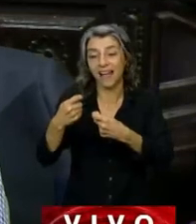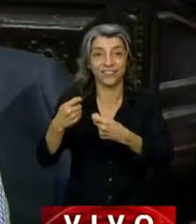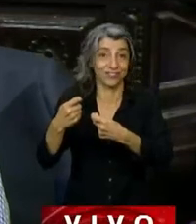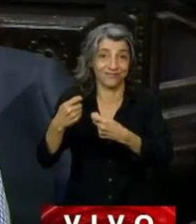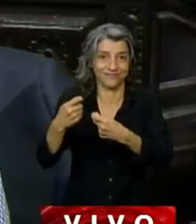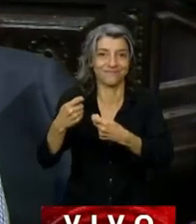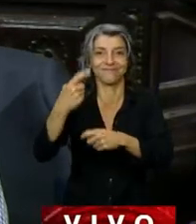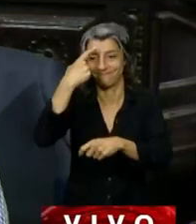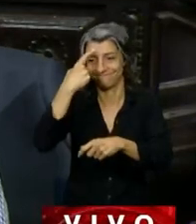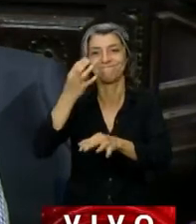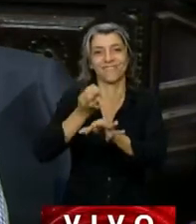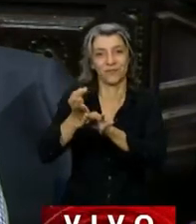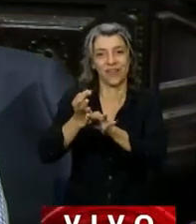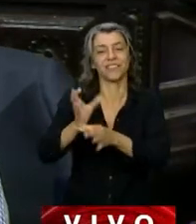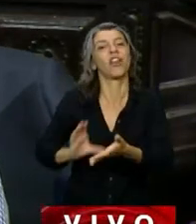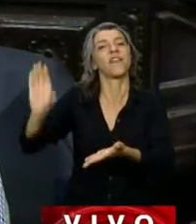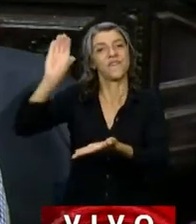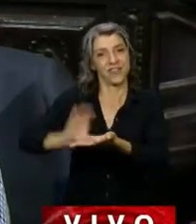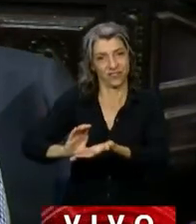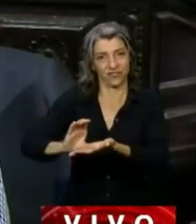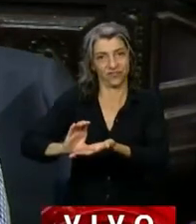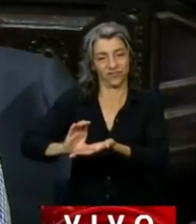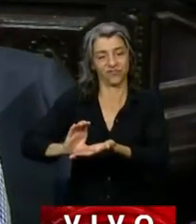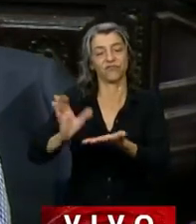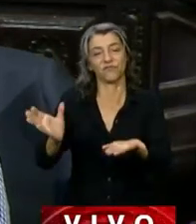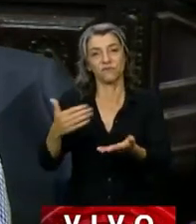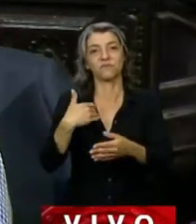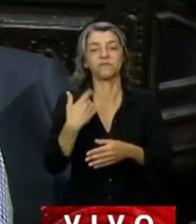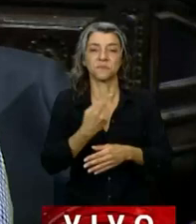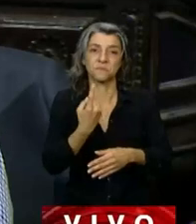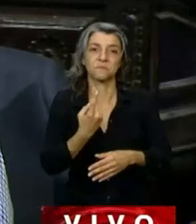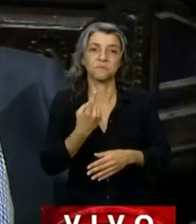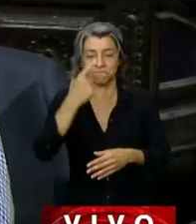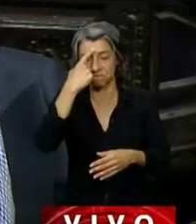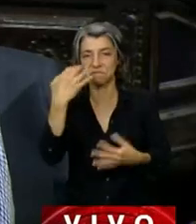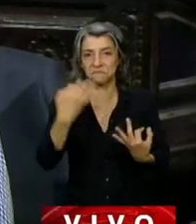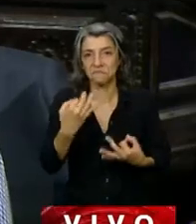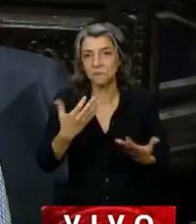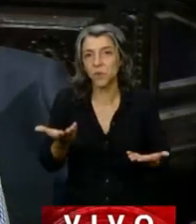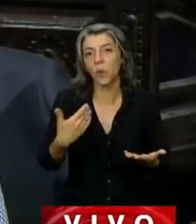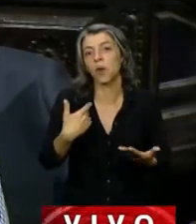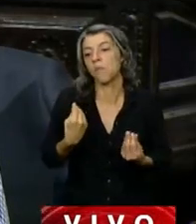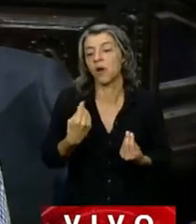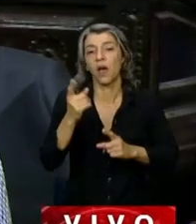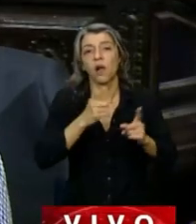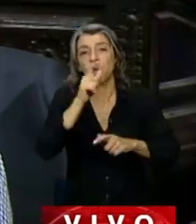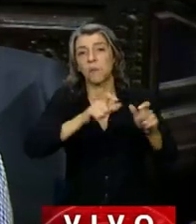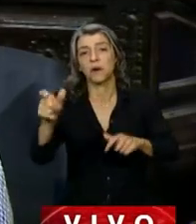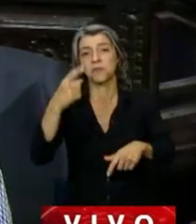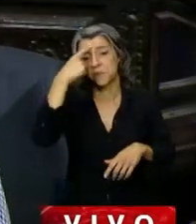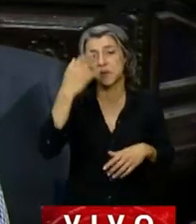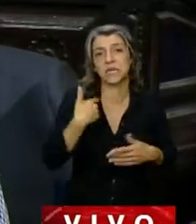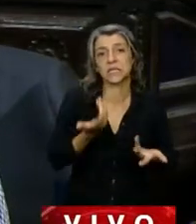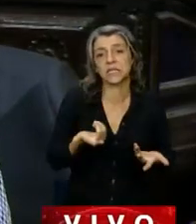sistema tributario, y así como se podían deducir lo que alguien gastaba o parte de lo que alguien gastaba en una prepaga o